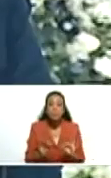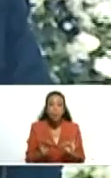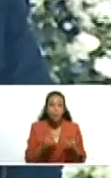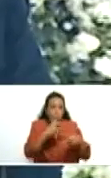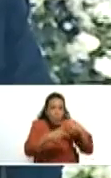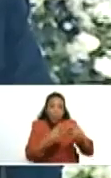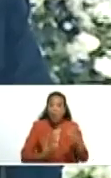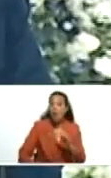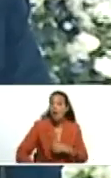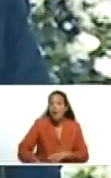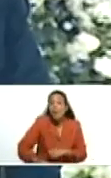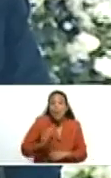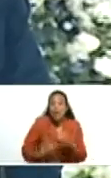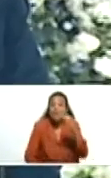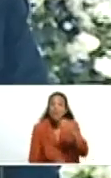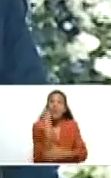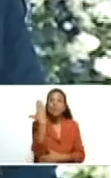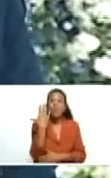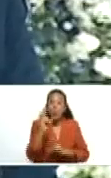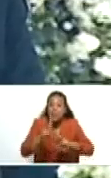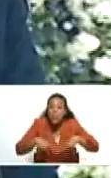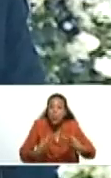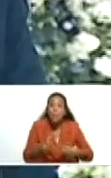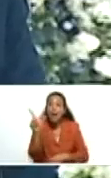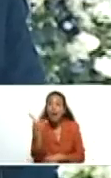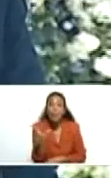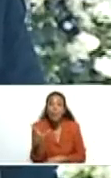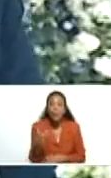Proceso fundador de la nueva república